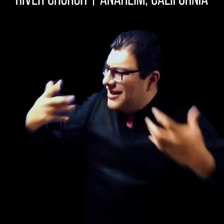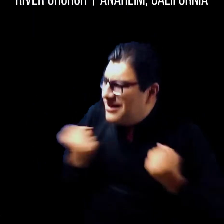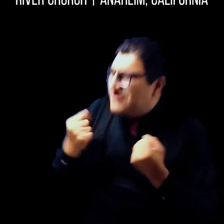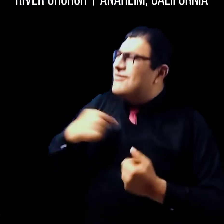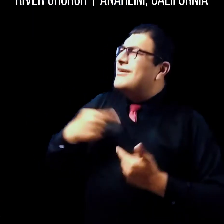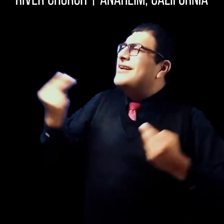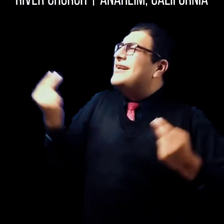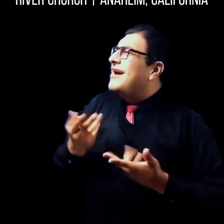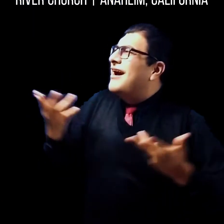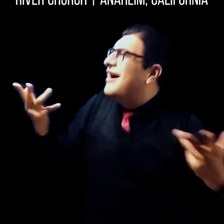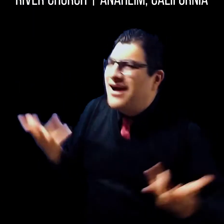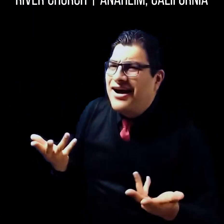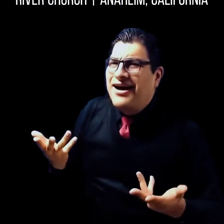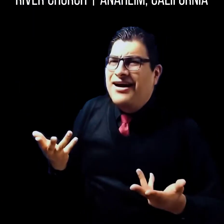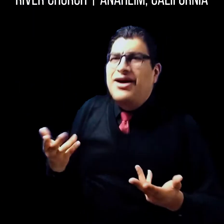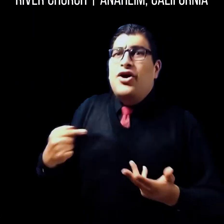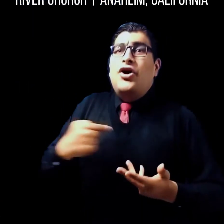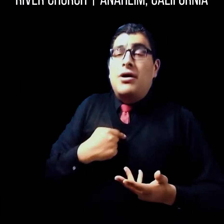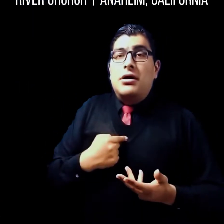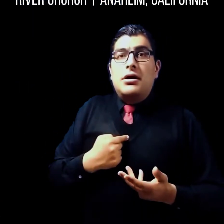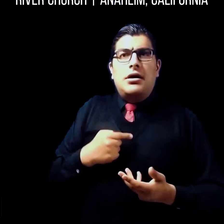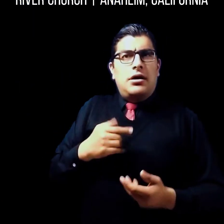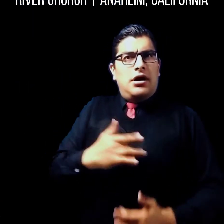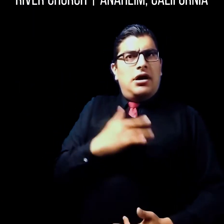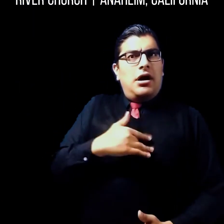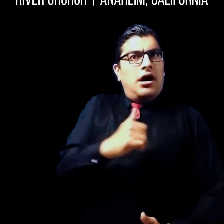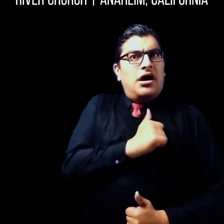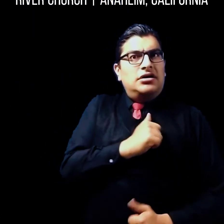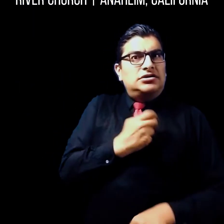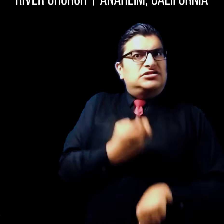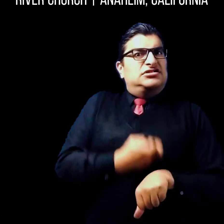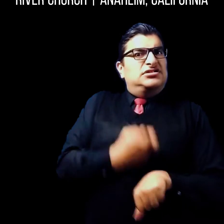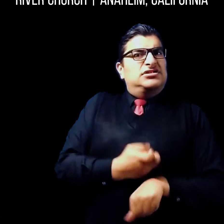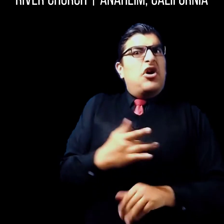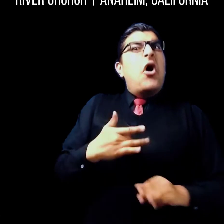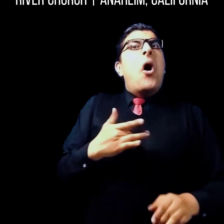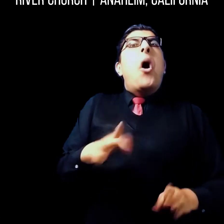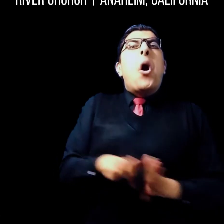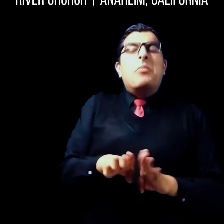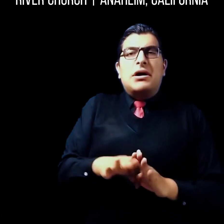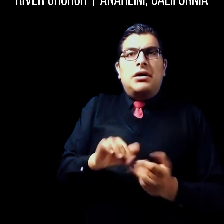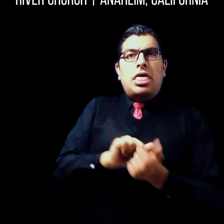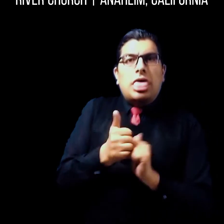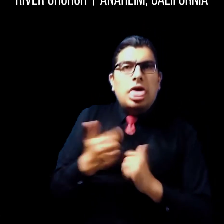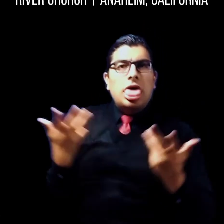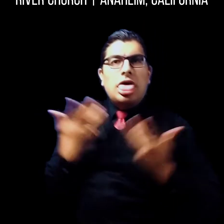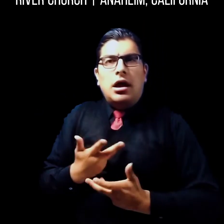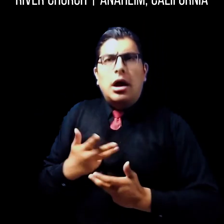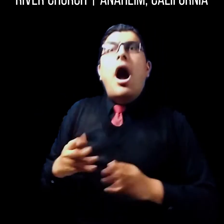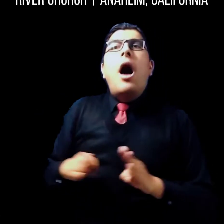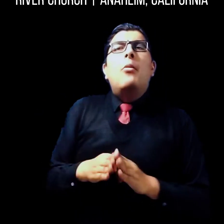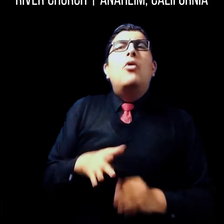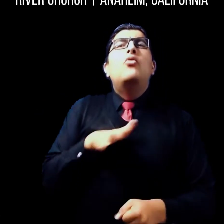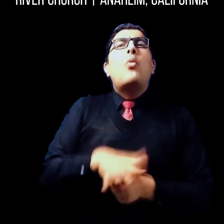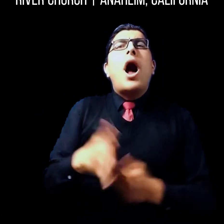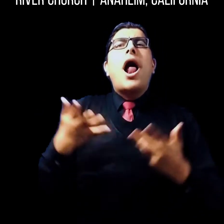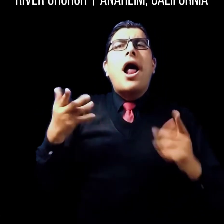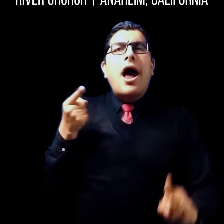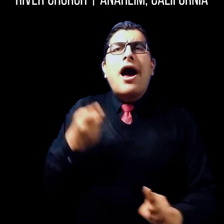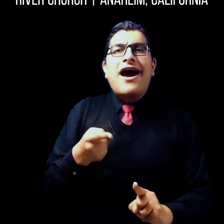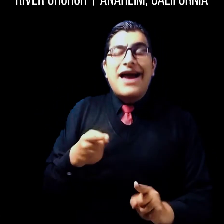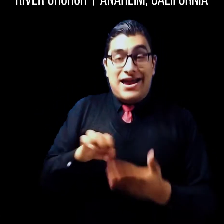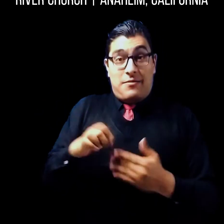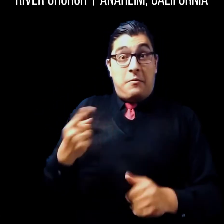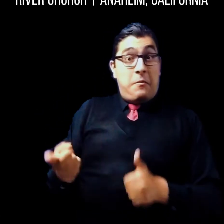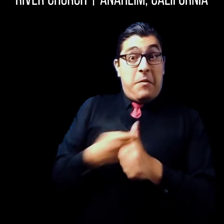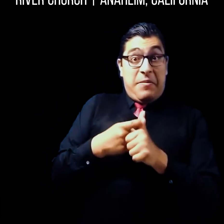ser salvo? ¿Qué fue lo que ablandó el corazón? ¿Qué fue lo que lo estremeció? Yo creo que lo